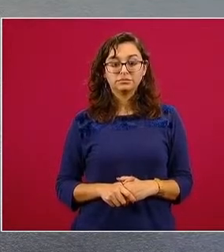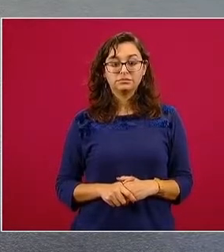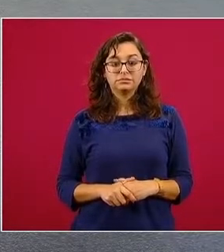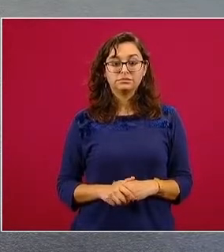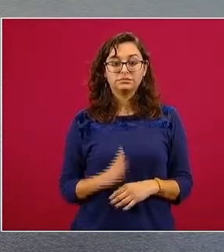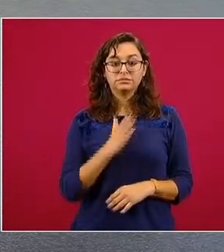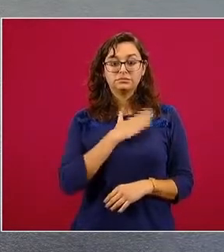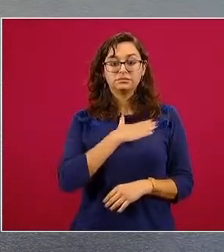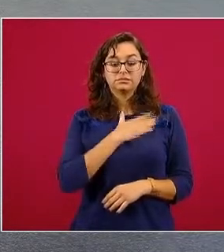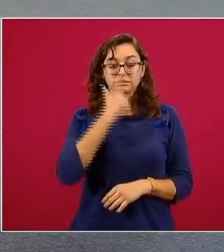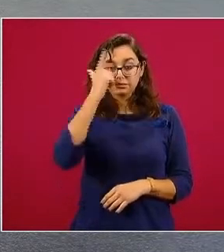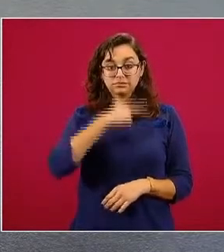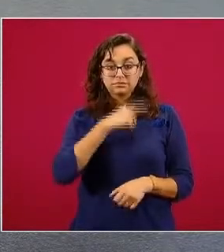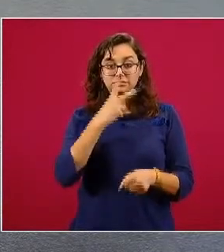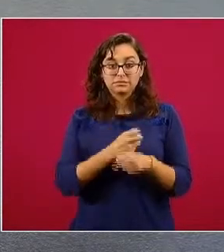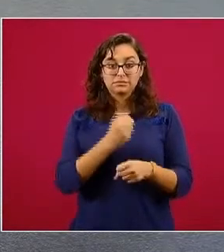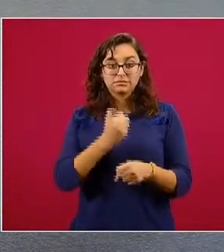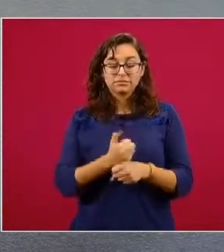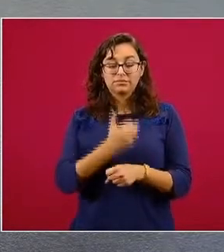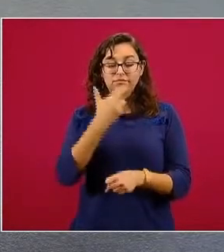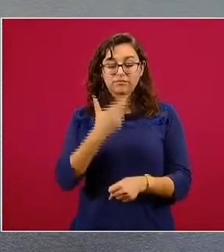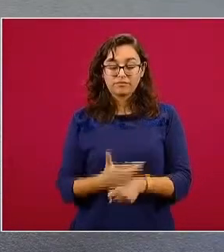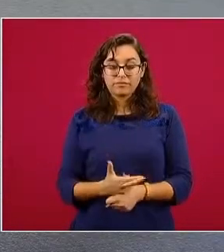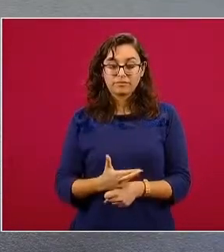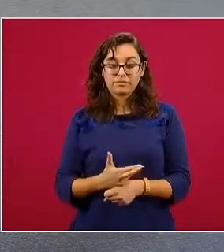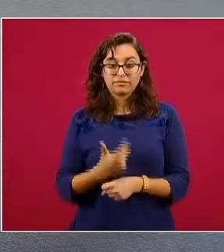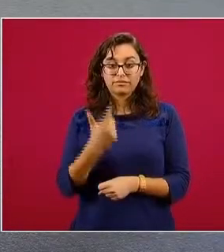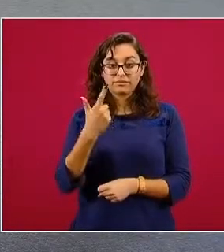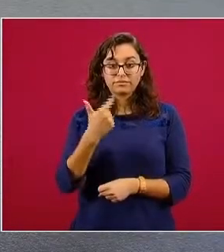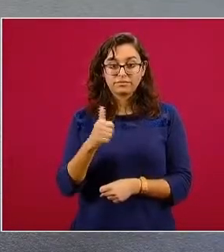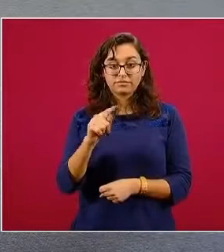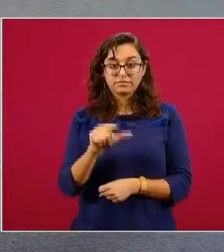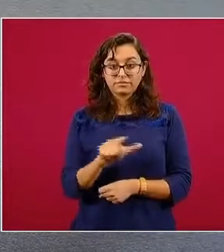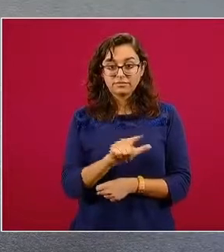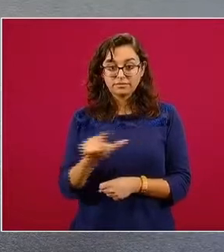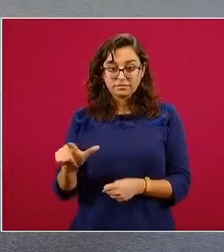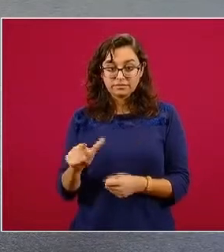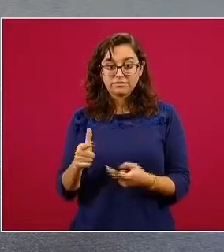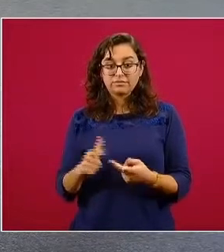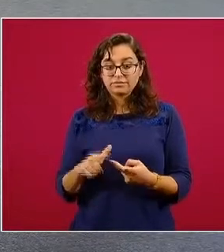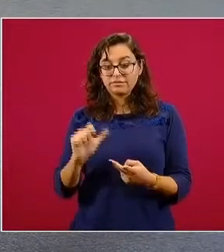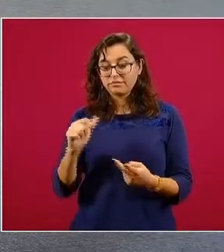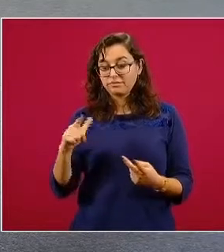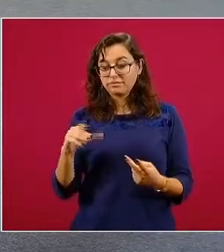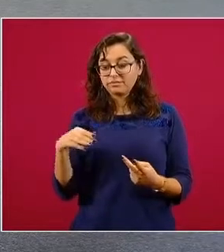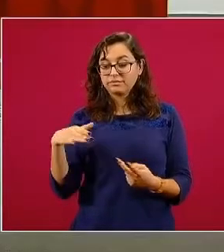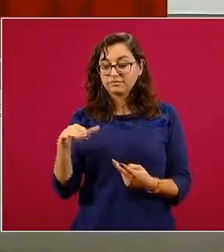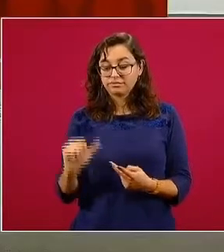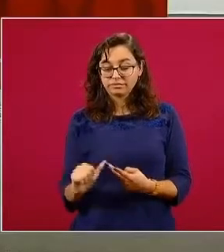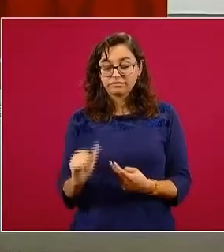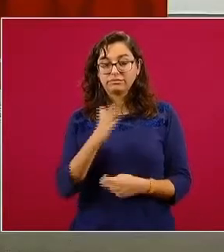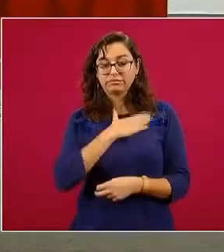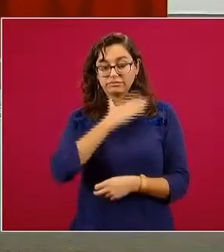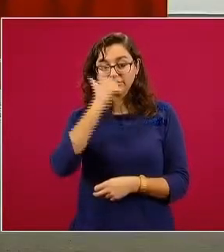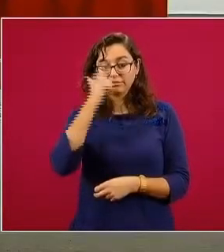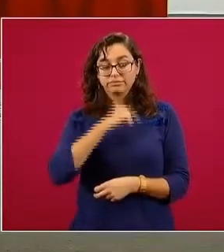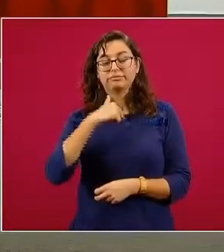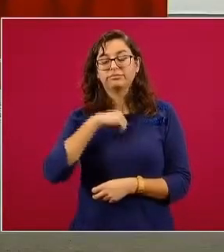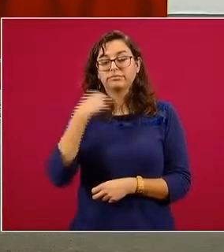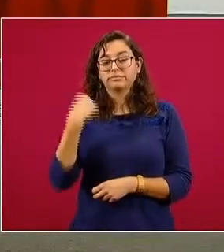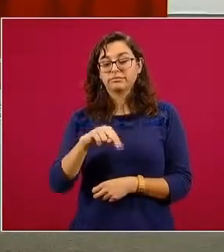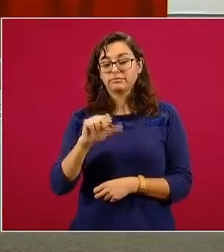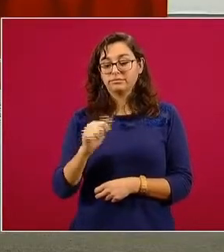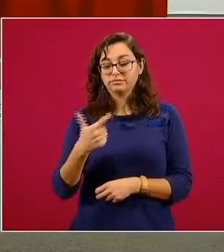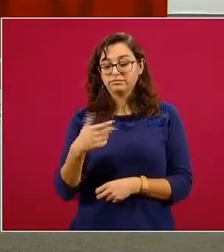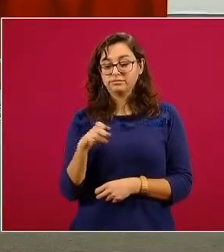Buenas noches, subsecretario Gatell. Buenas noches, doctora Lomía. Ángel Juan Sánchez del Arsenal. Una fecha muy importante, un lugar